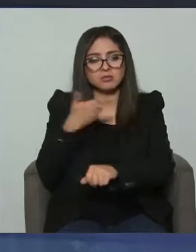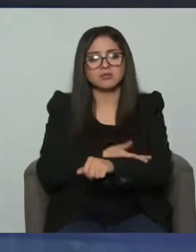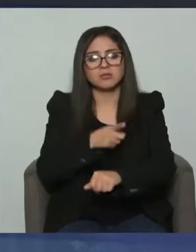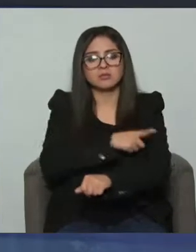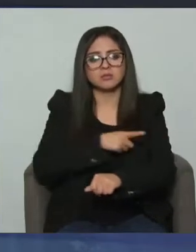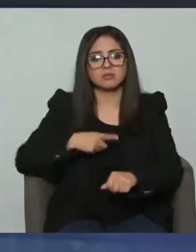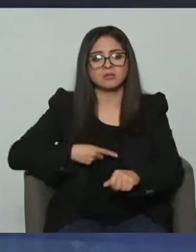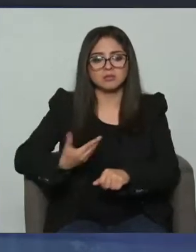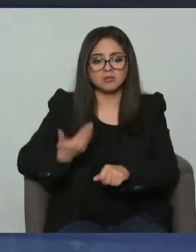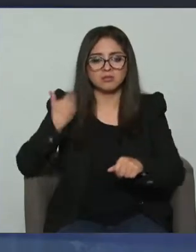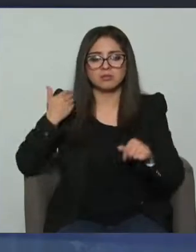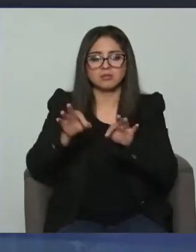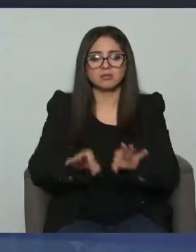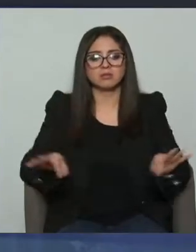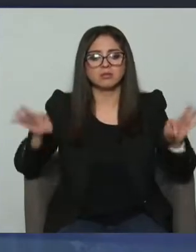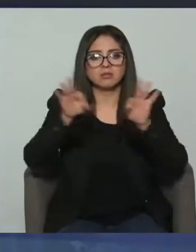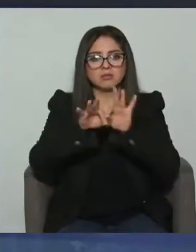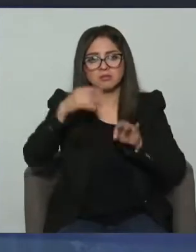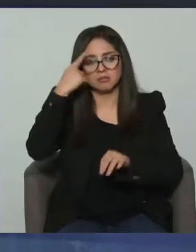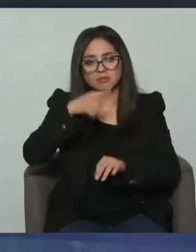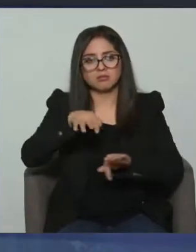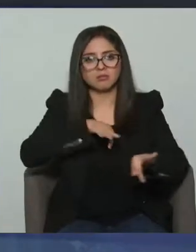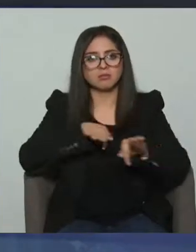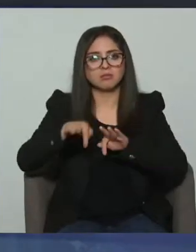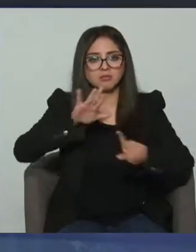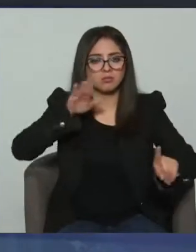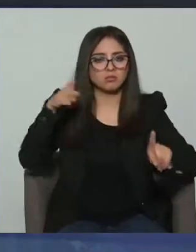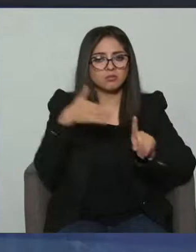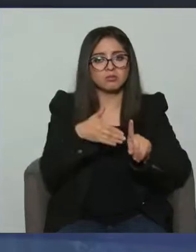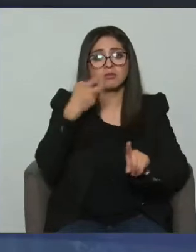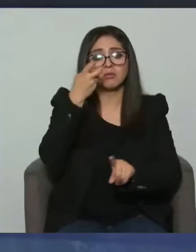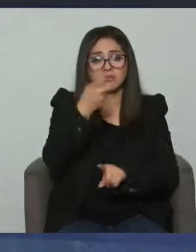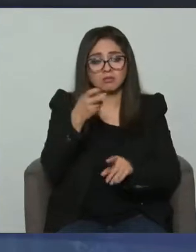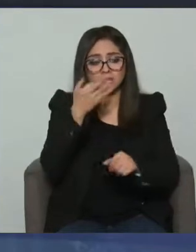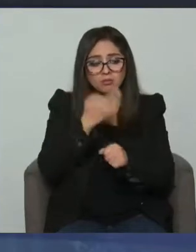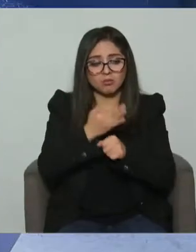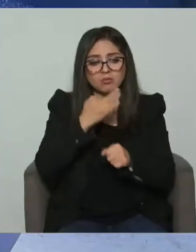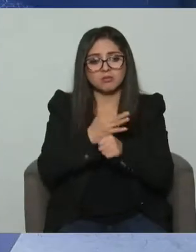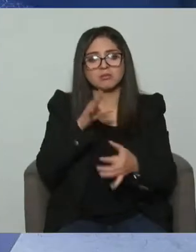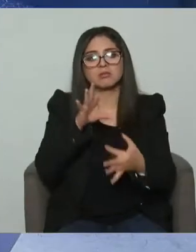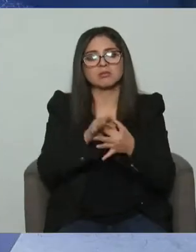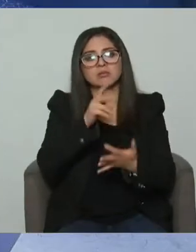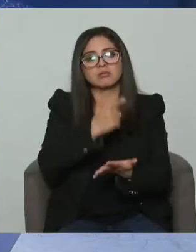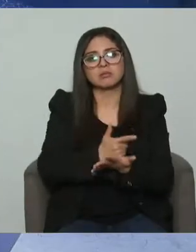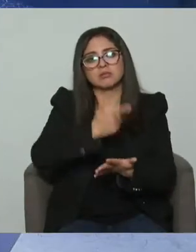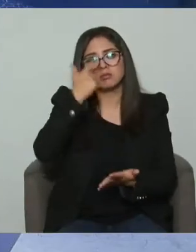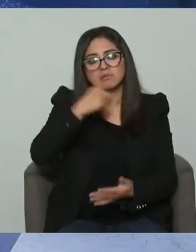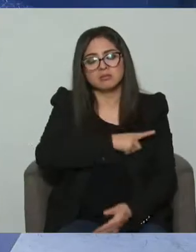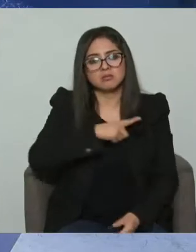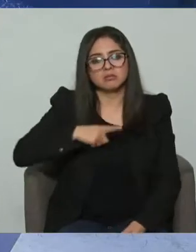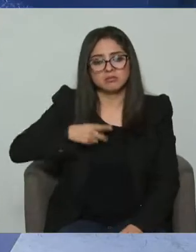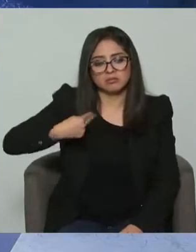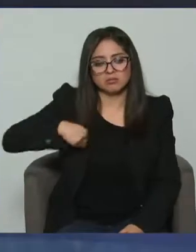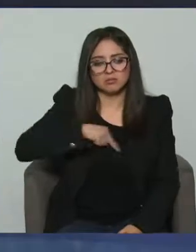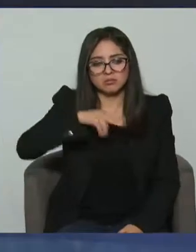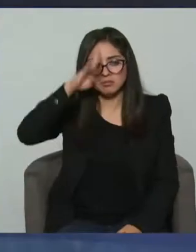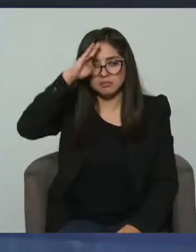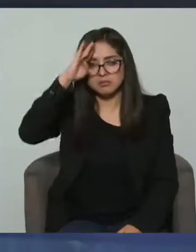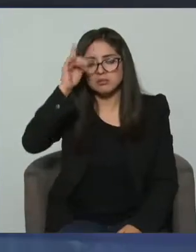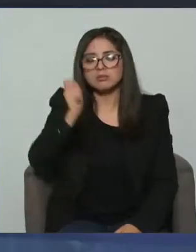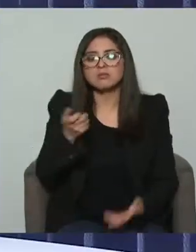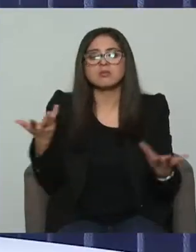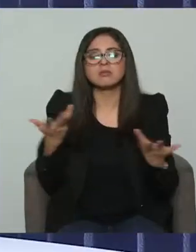que podamos como trabajar sobre eso, porque de veras estos números son alarmantes y tendríamos que estar pensando en ellos y trabajando por